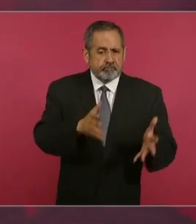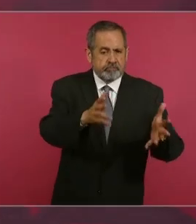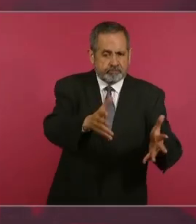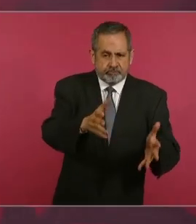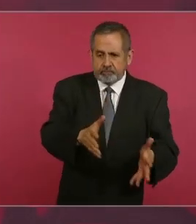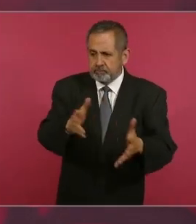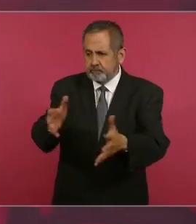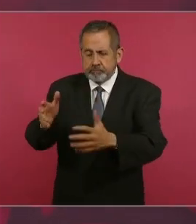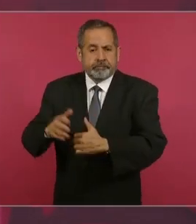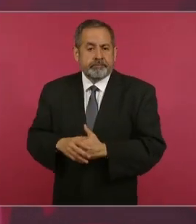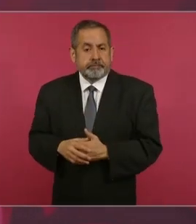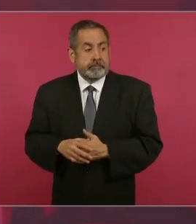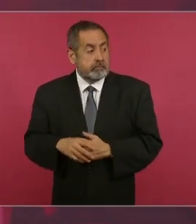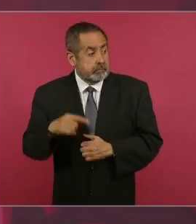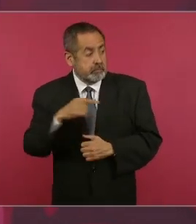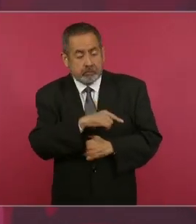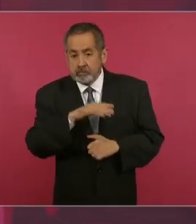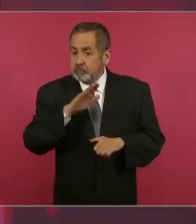Quien está avanzando más,